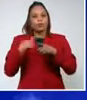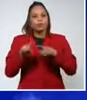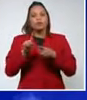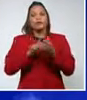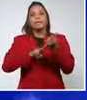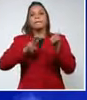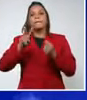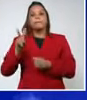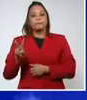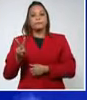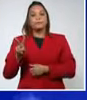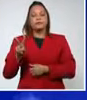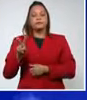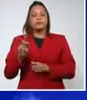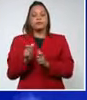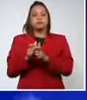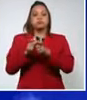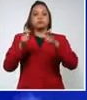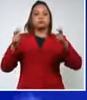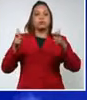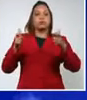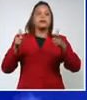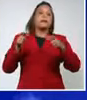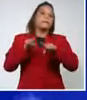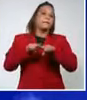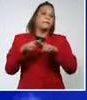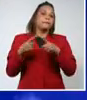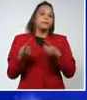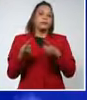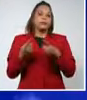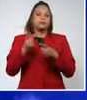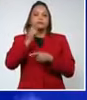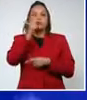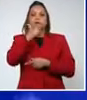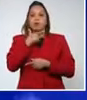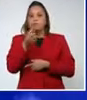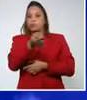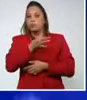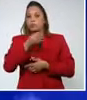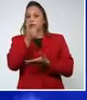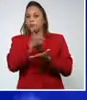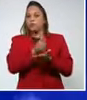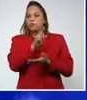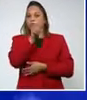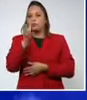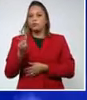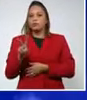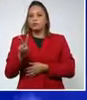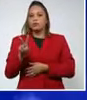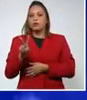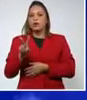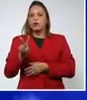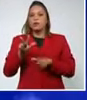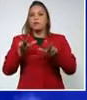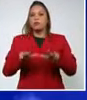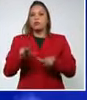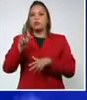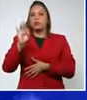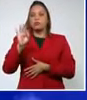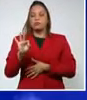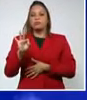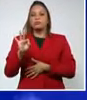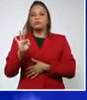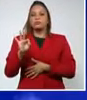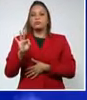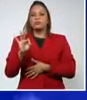tenido un incremento, pero bueno. Ciego de Ávila, municipio 12, Morón 8 y el municipio